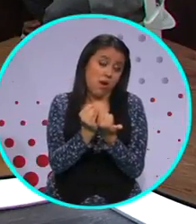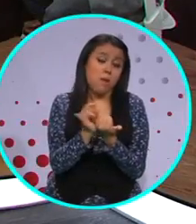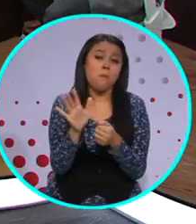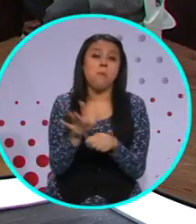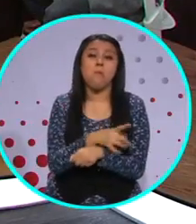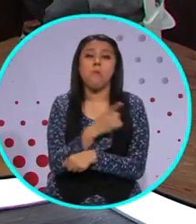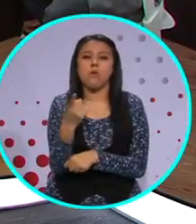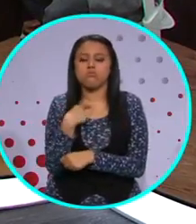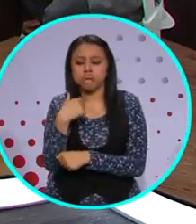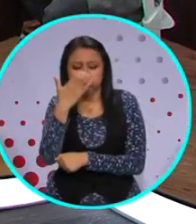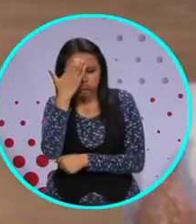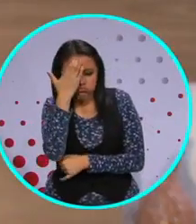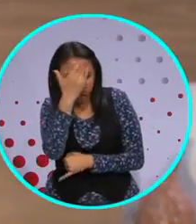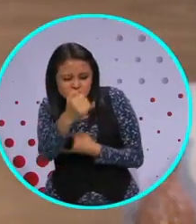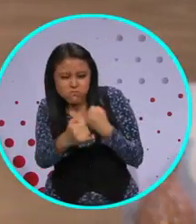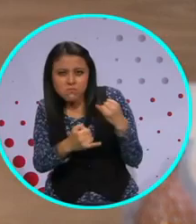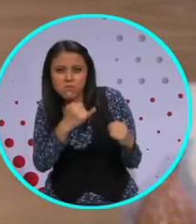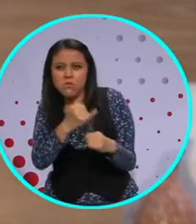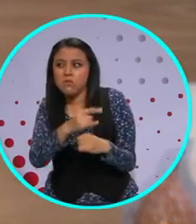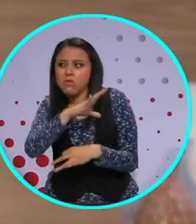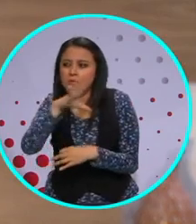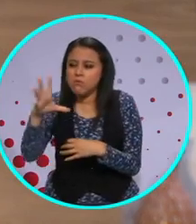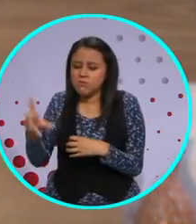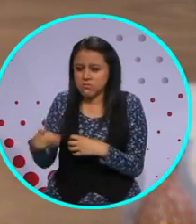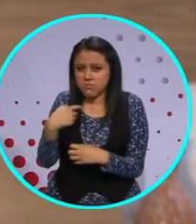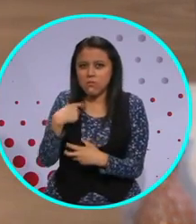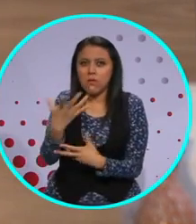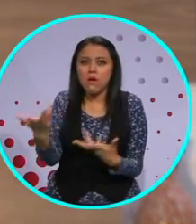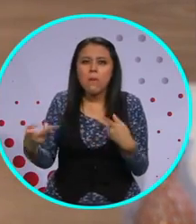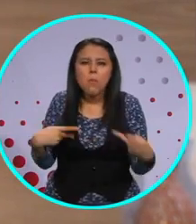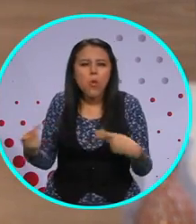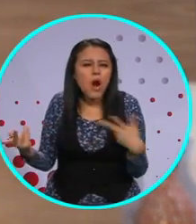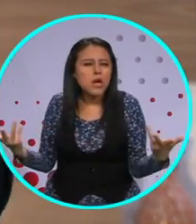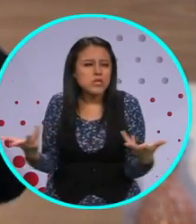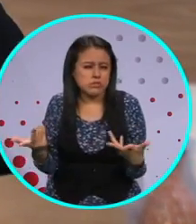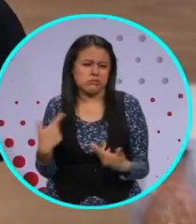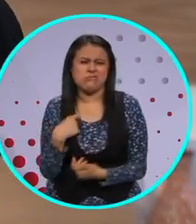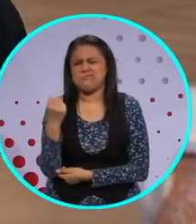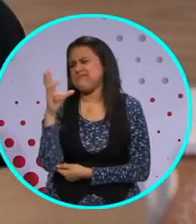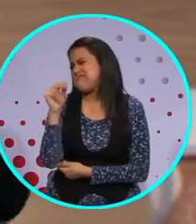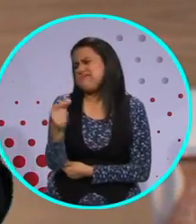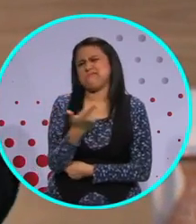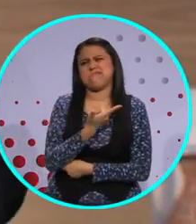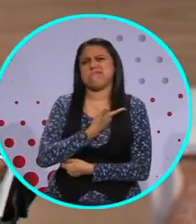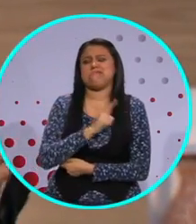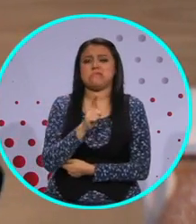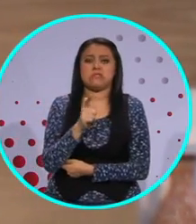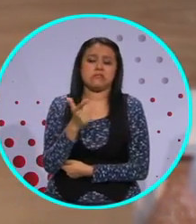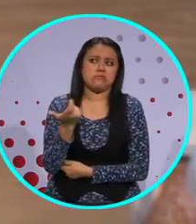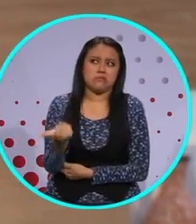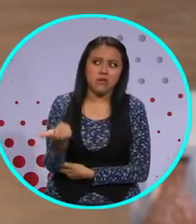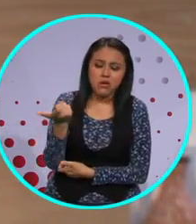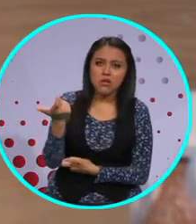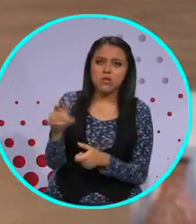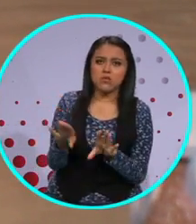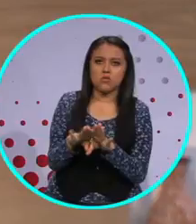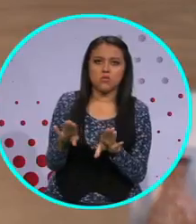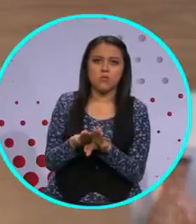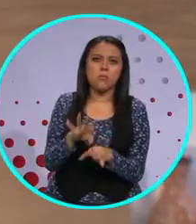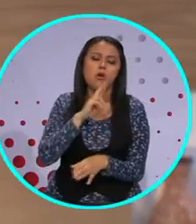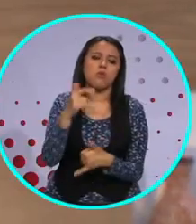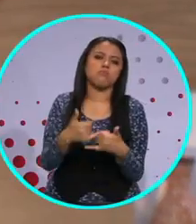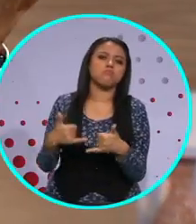reconocimiento internacional gastando toda tu fortaleza es un gasto es impresionantemente caro para protagonizar la